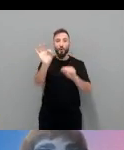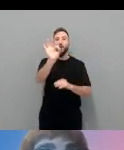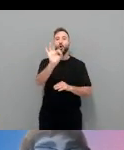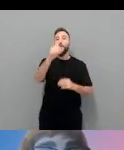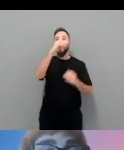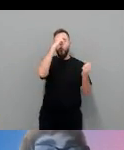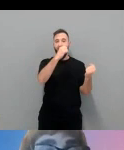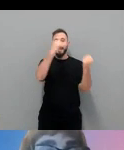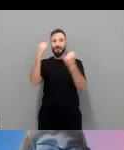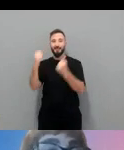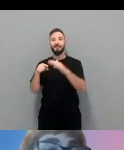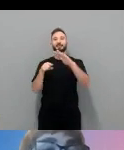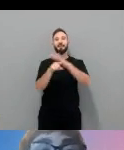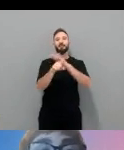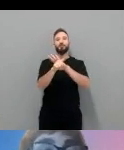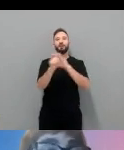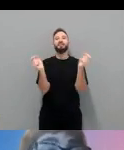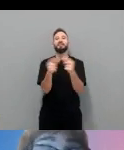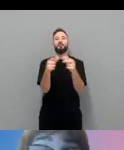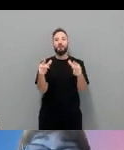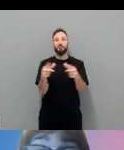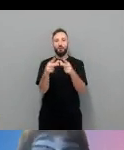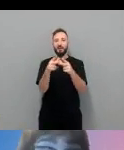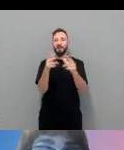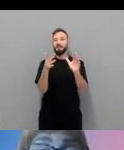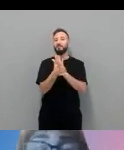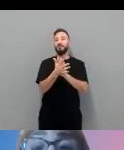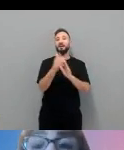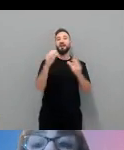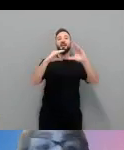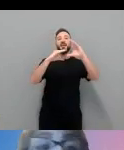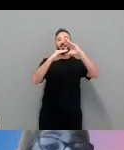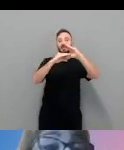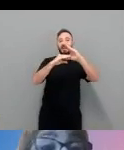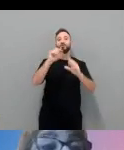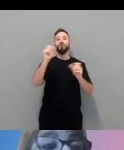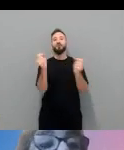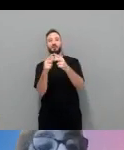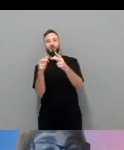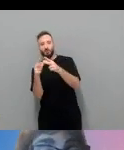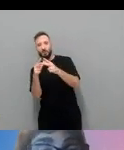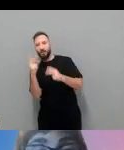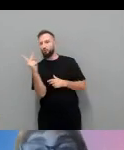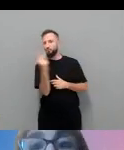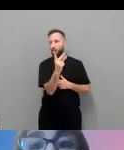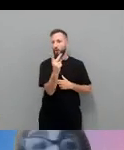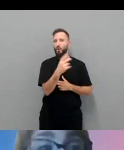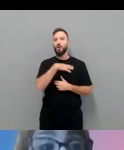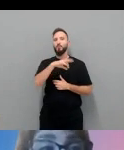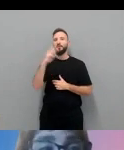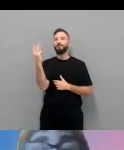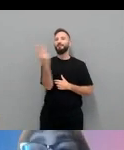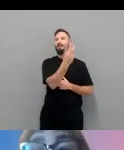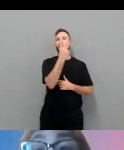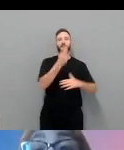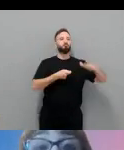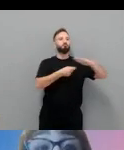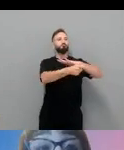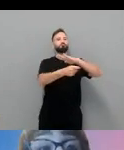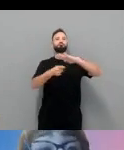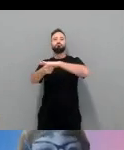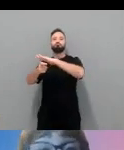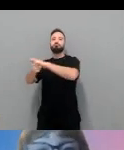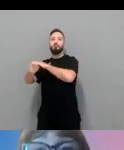entidades gestoras de la seguridad social, que básicamente son el INSS y el INSERSO, ¿vale? La podéis solicitar en cualquiera de estos tres organismos, presentar la solicitud,